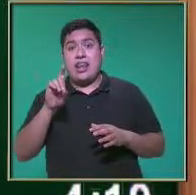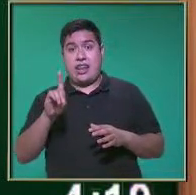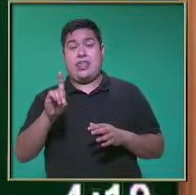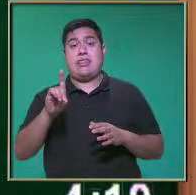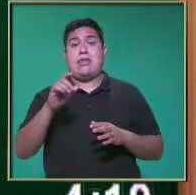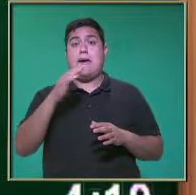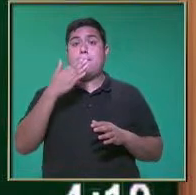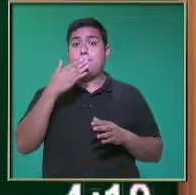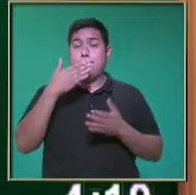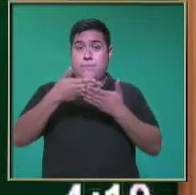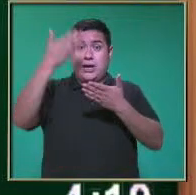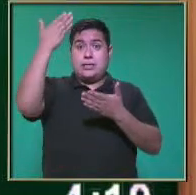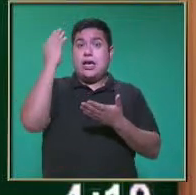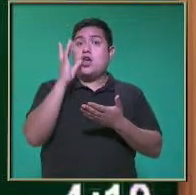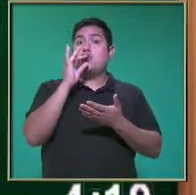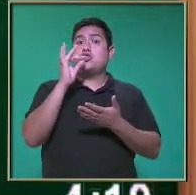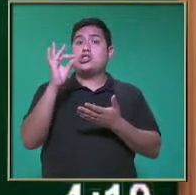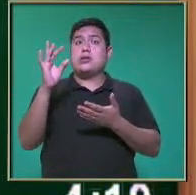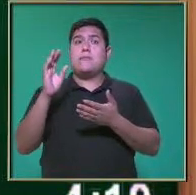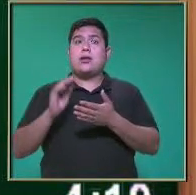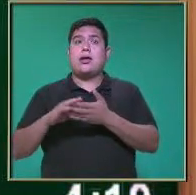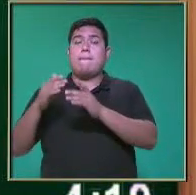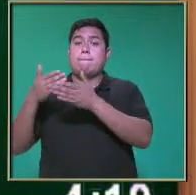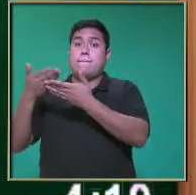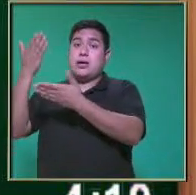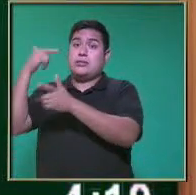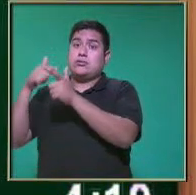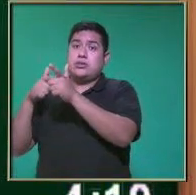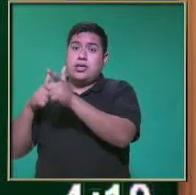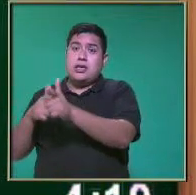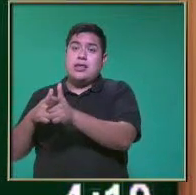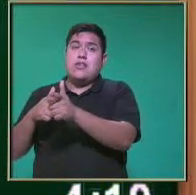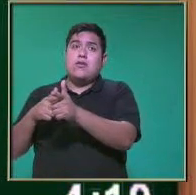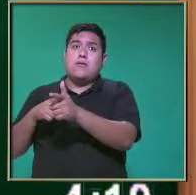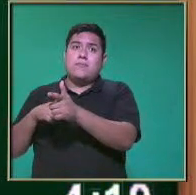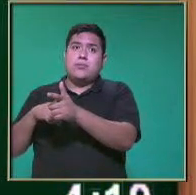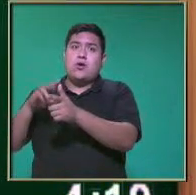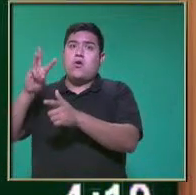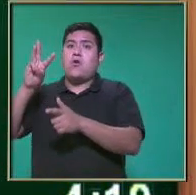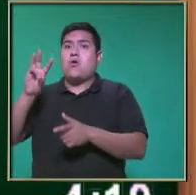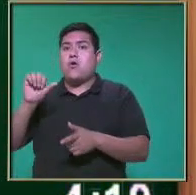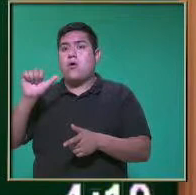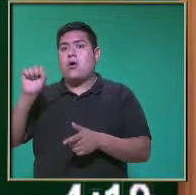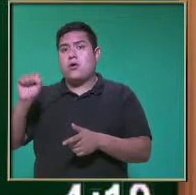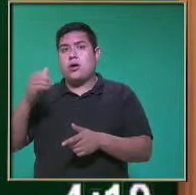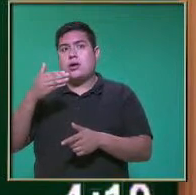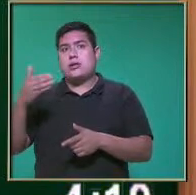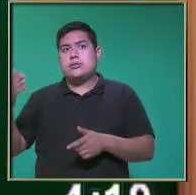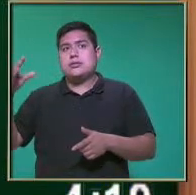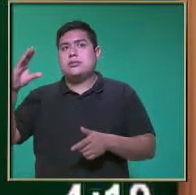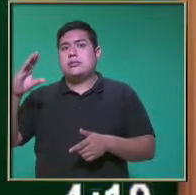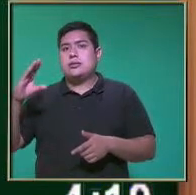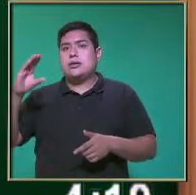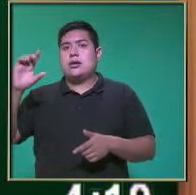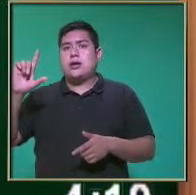were cleaning, estaba limpiando. Laughed, rió, was laughing, estaba